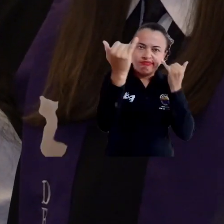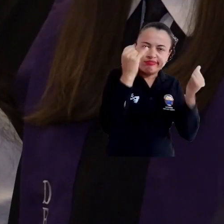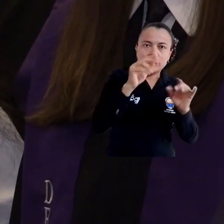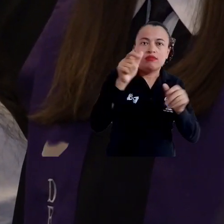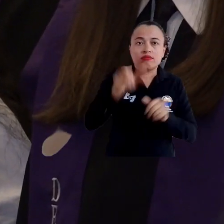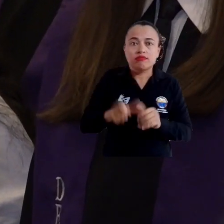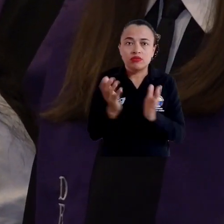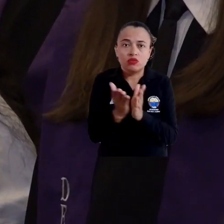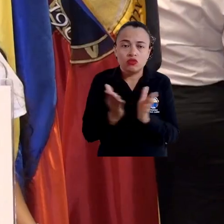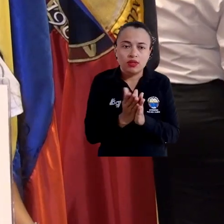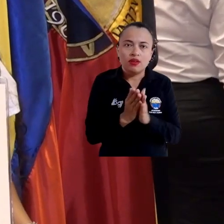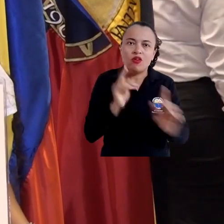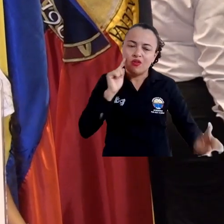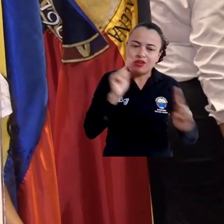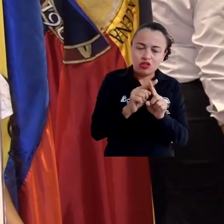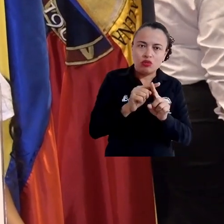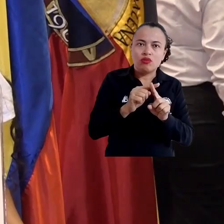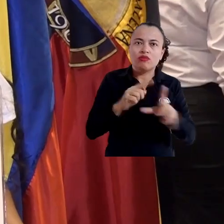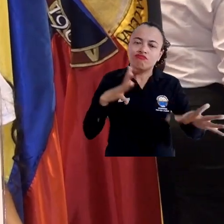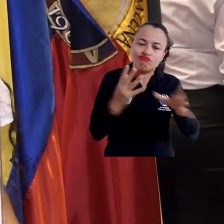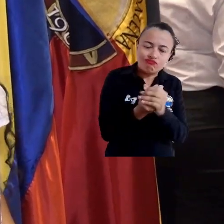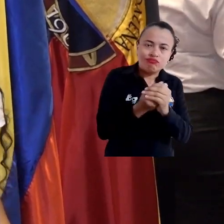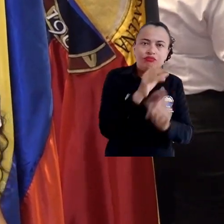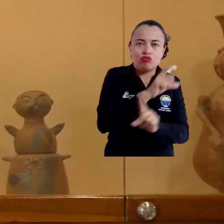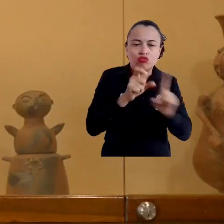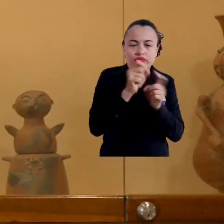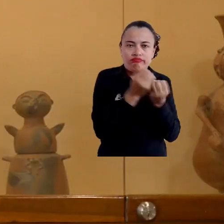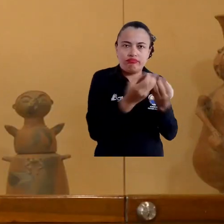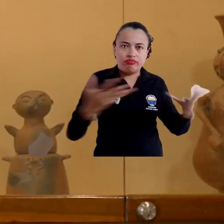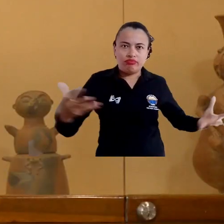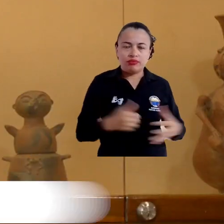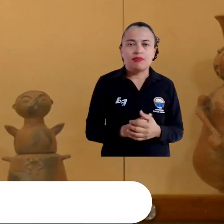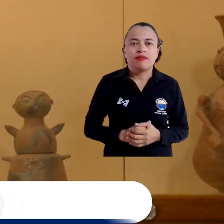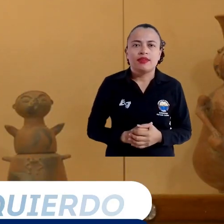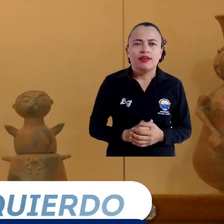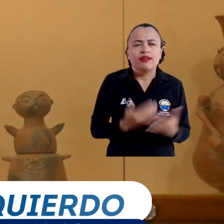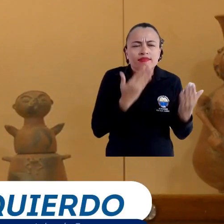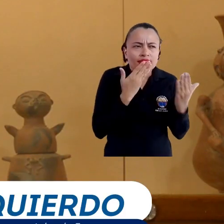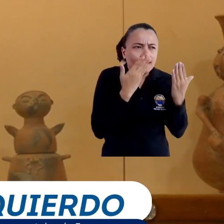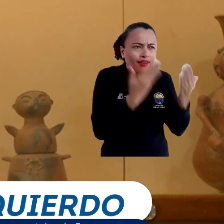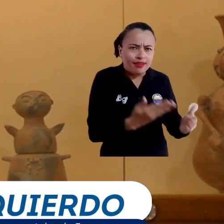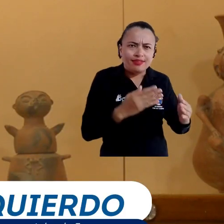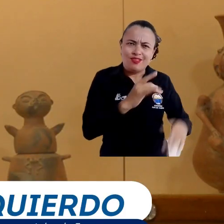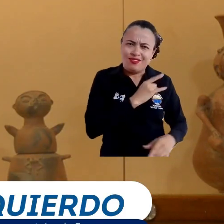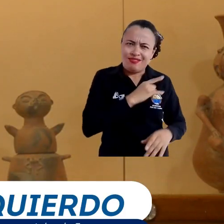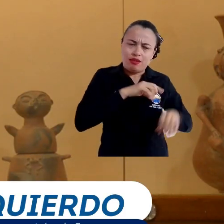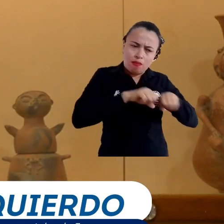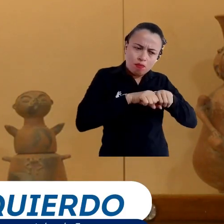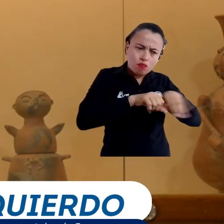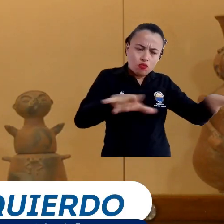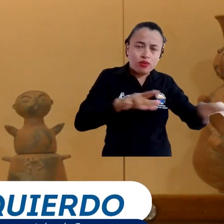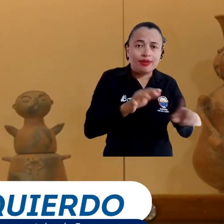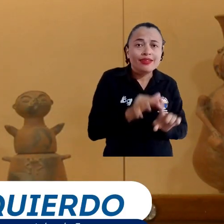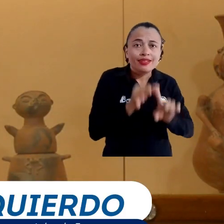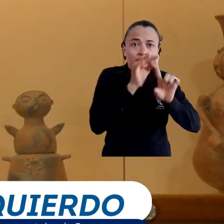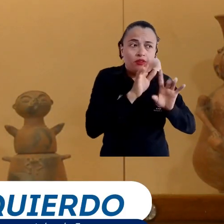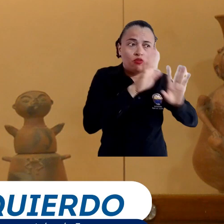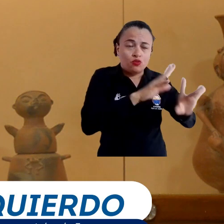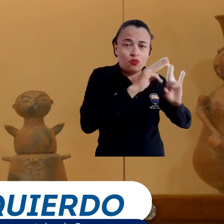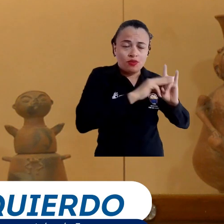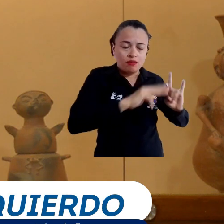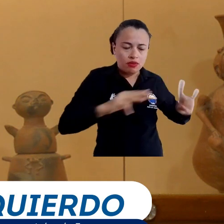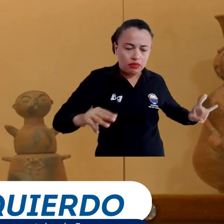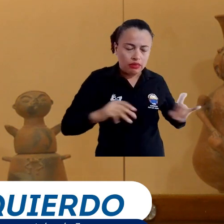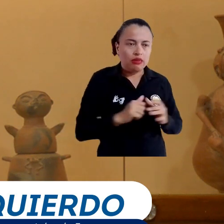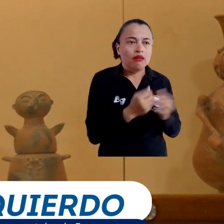iniciativas estudiantiles en pro de la inclusión y la interculturalidad. Verdaderamente agradecida con la universidad pública y en especial